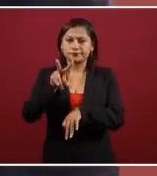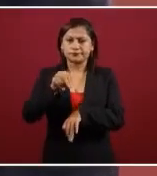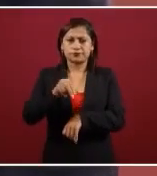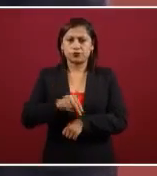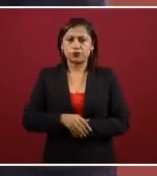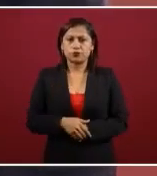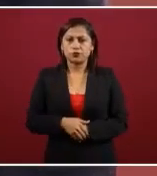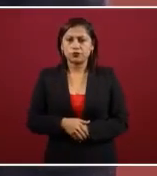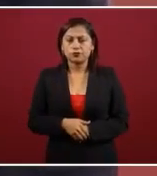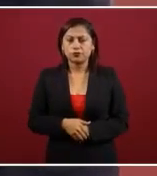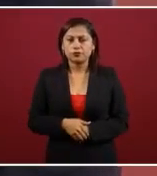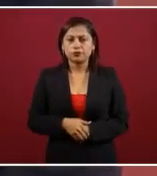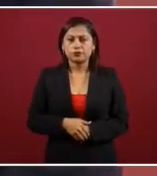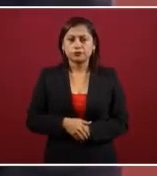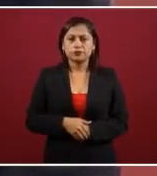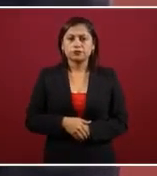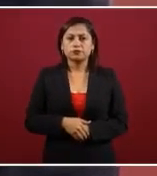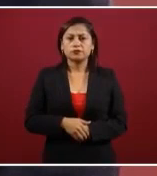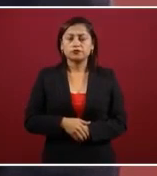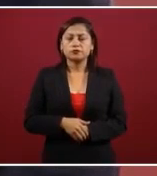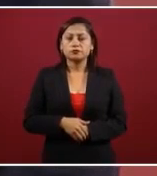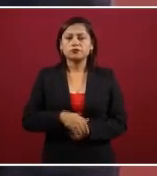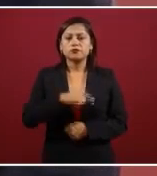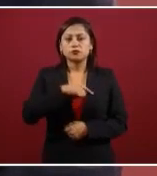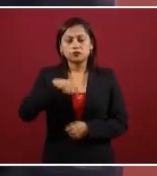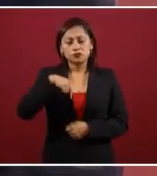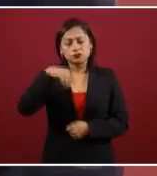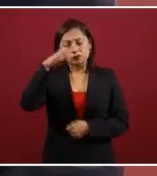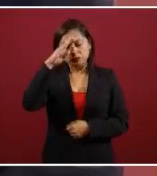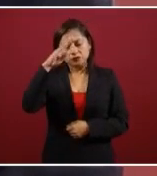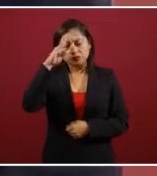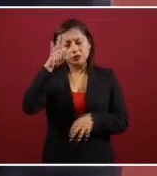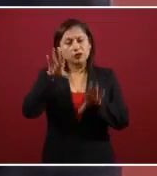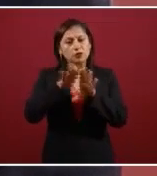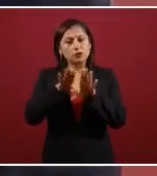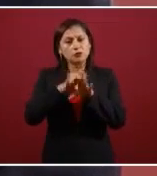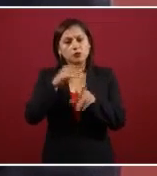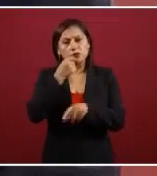Tenemos que evitar que los niños trabajen.